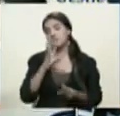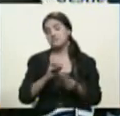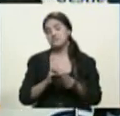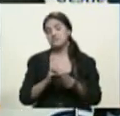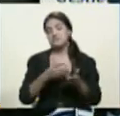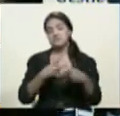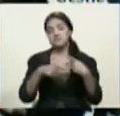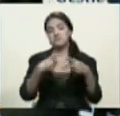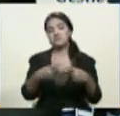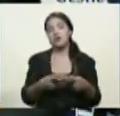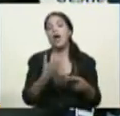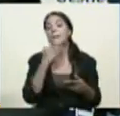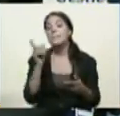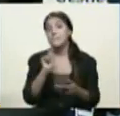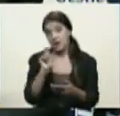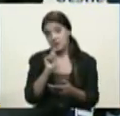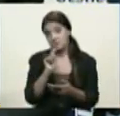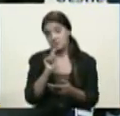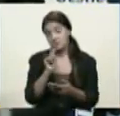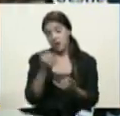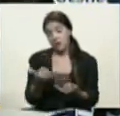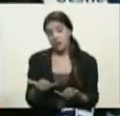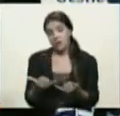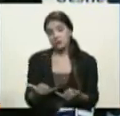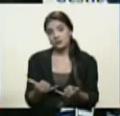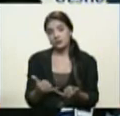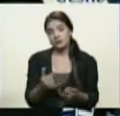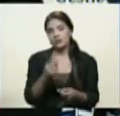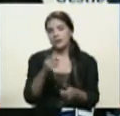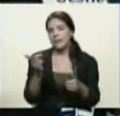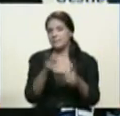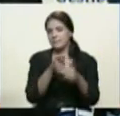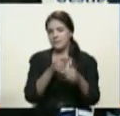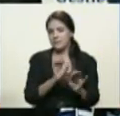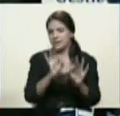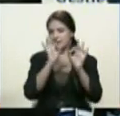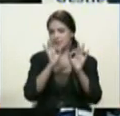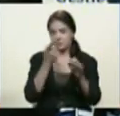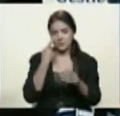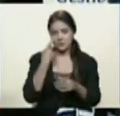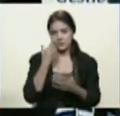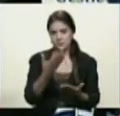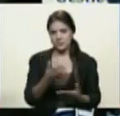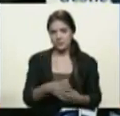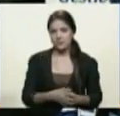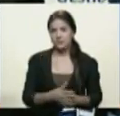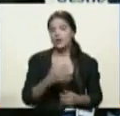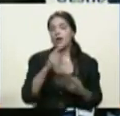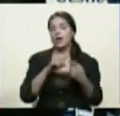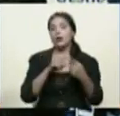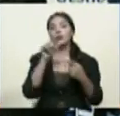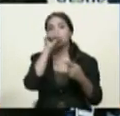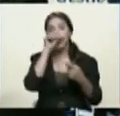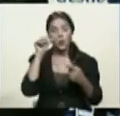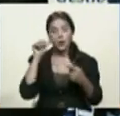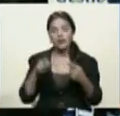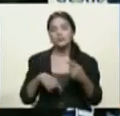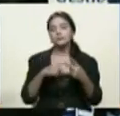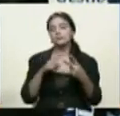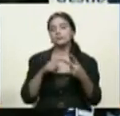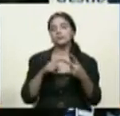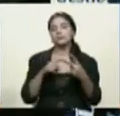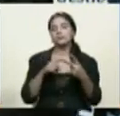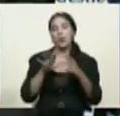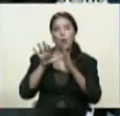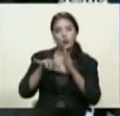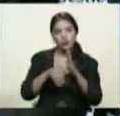trámite llegó el mes bueno vamos aquí sobre todo vean ustedes casos de drogas casos